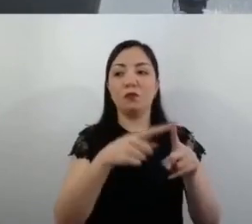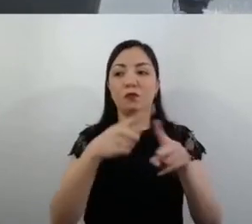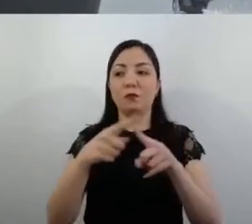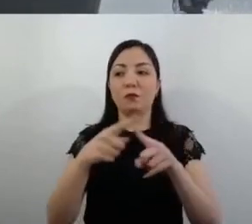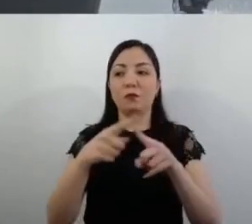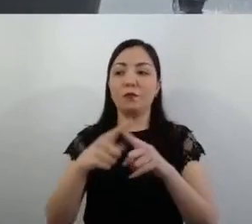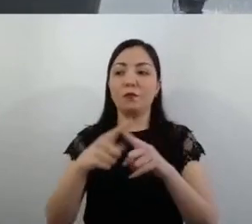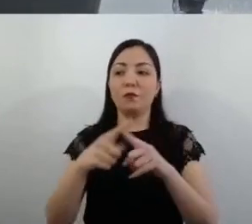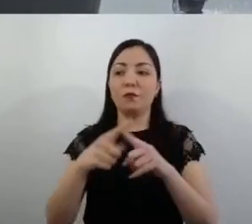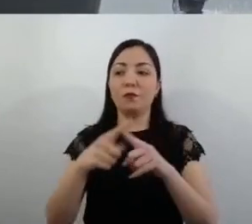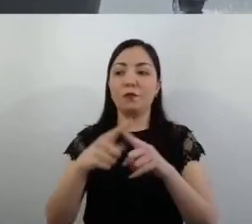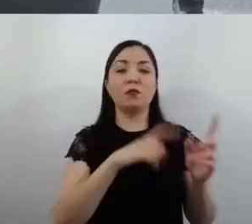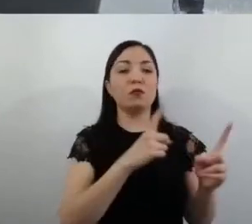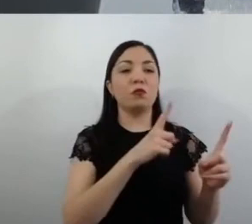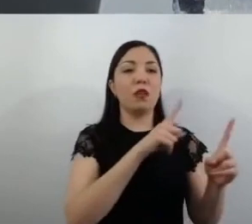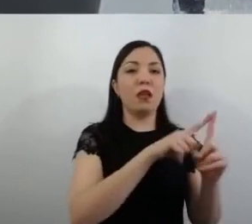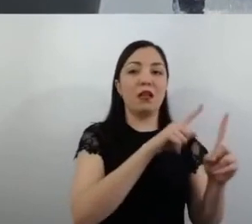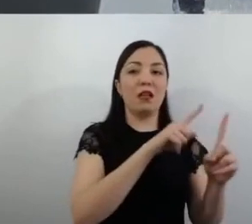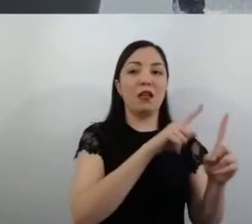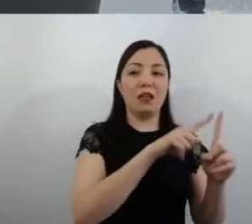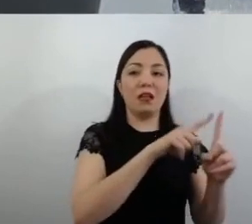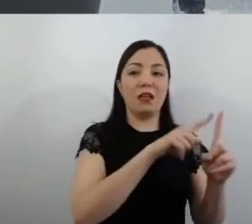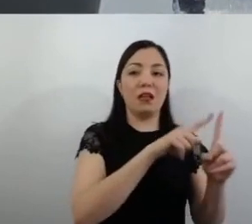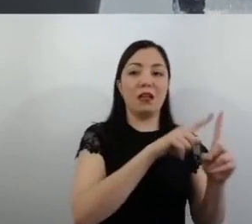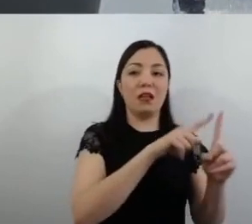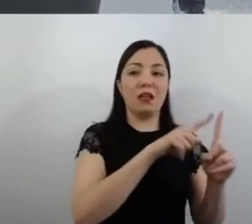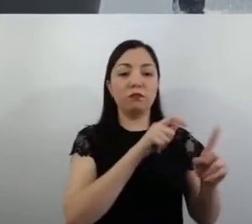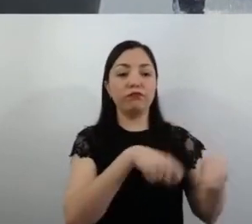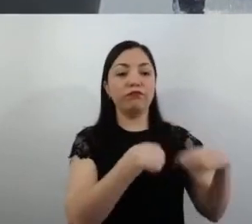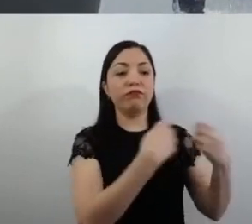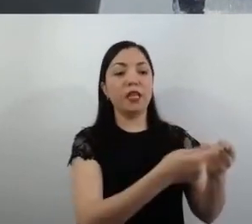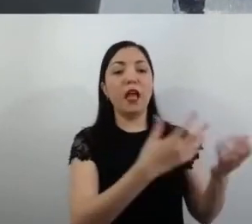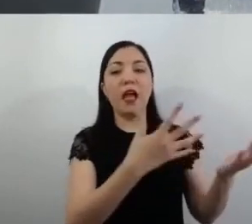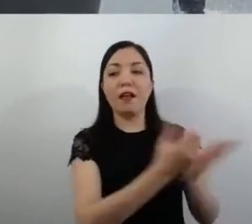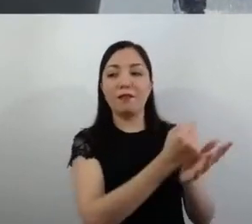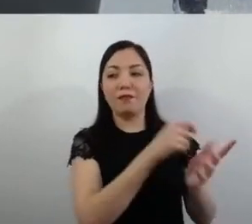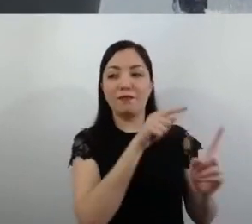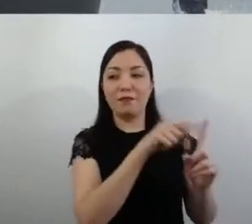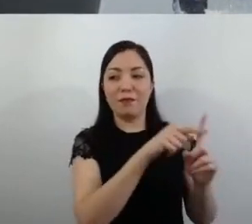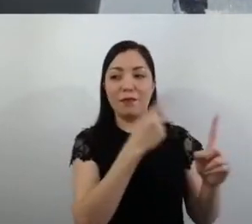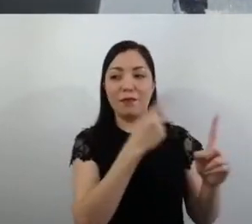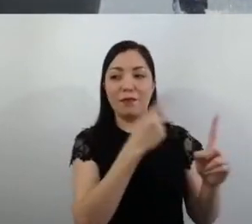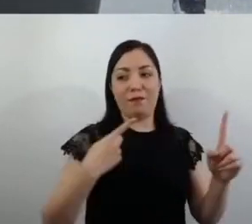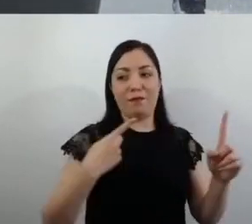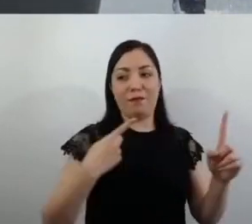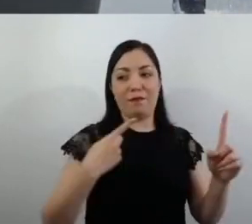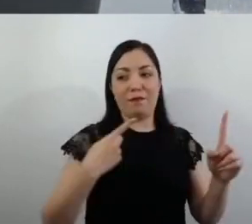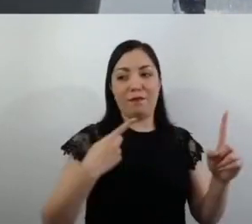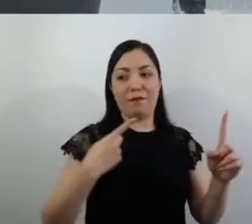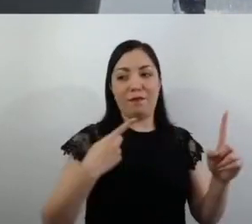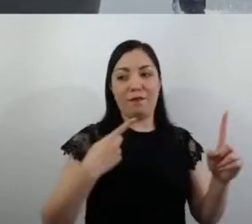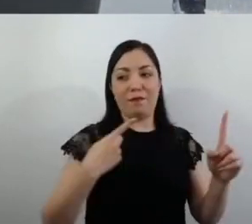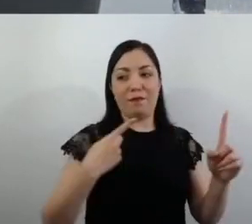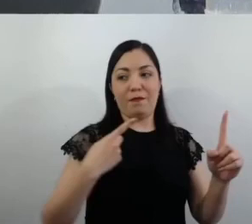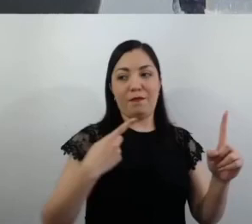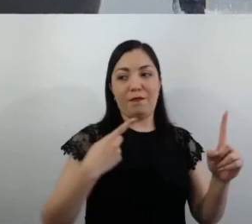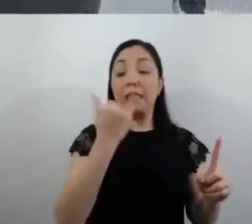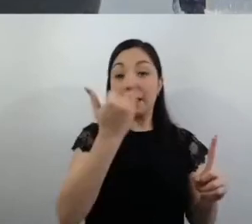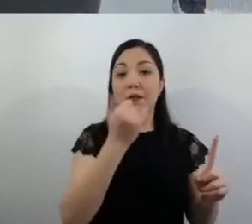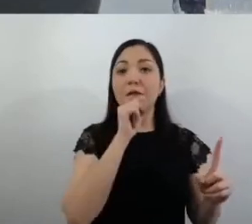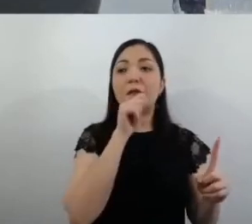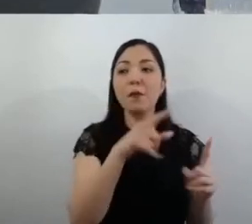una persona o bueno por digamos la preferencia electoral favorece a una persona por muchos puntos y otra casa